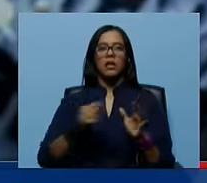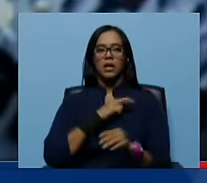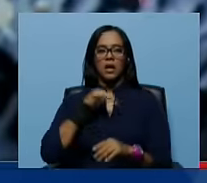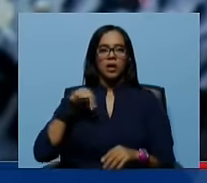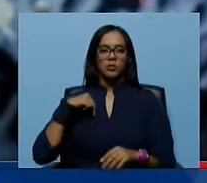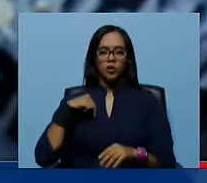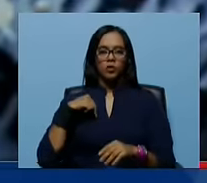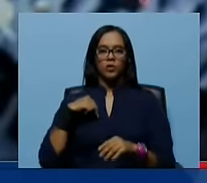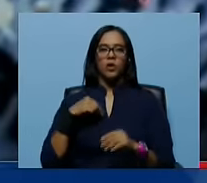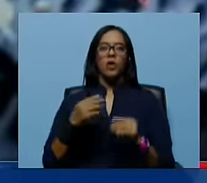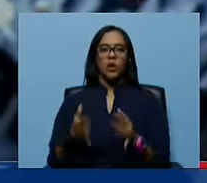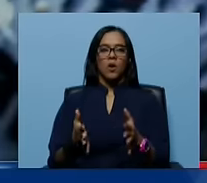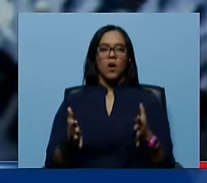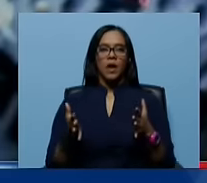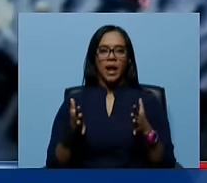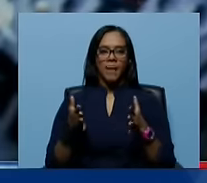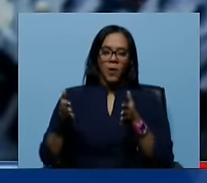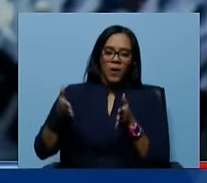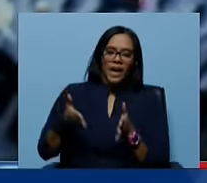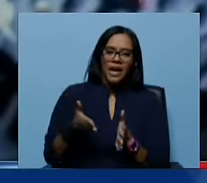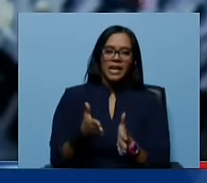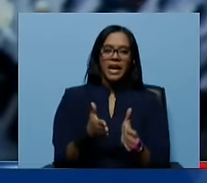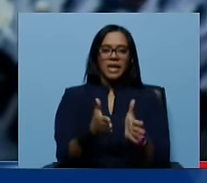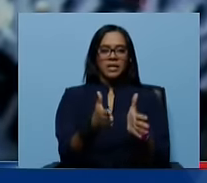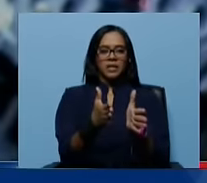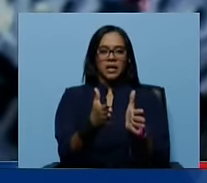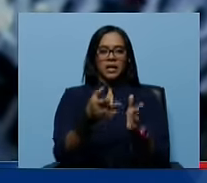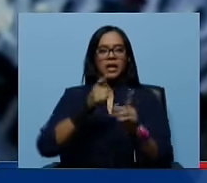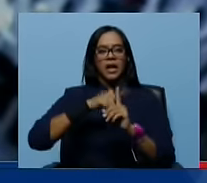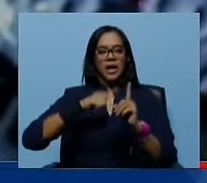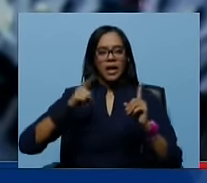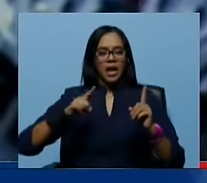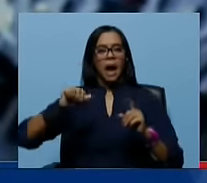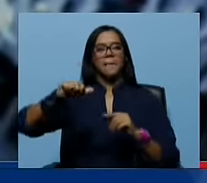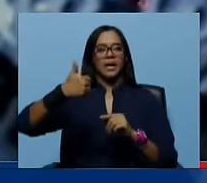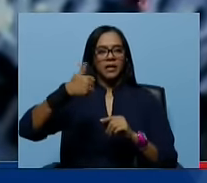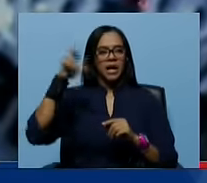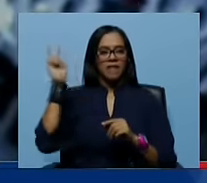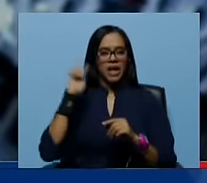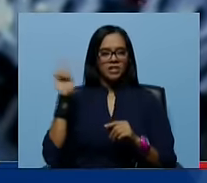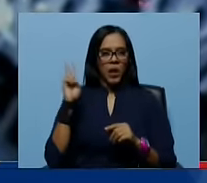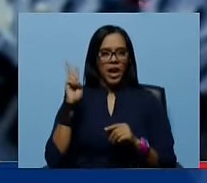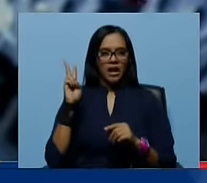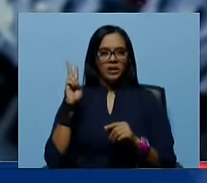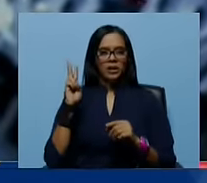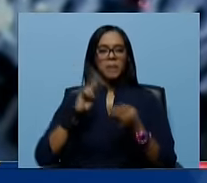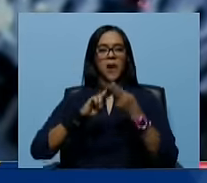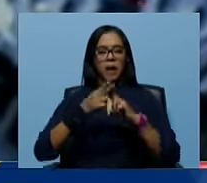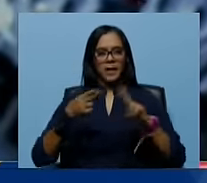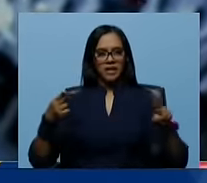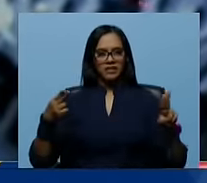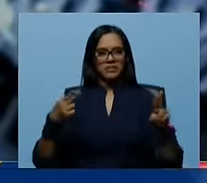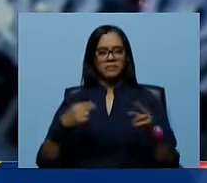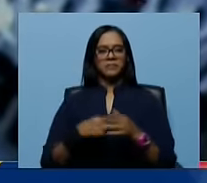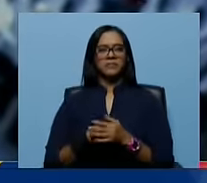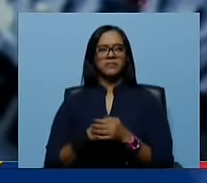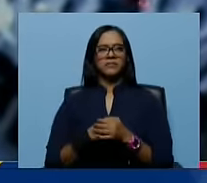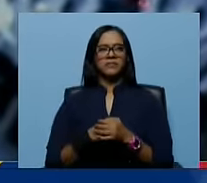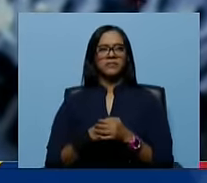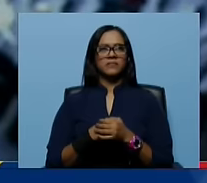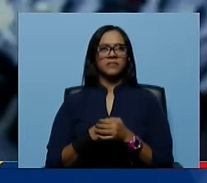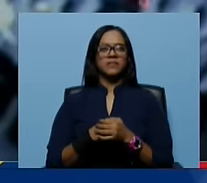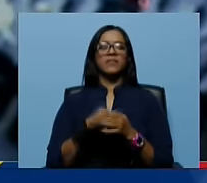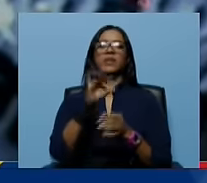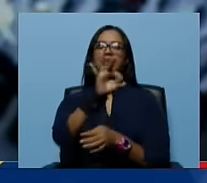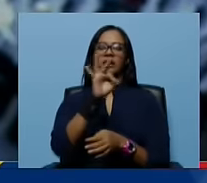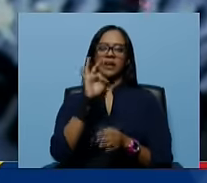nosotros logramos canalizar la energía mayoritaria de Venezuela por la paz. Y se